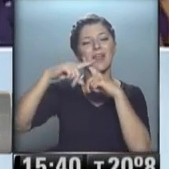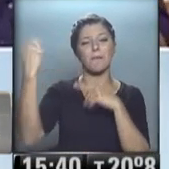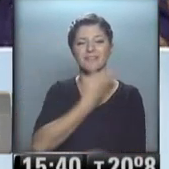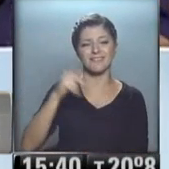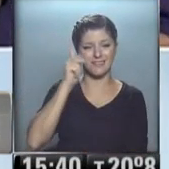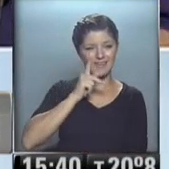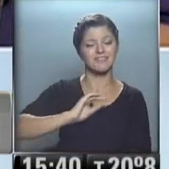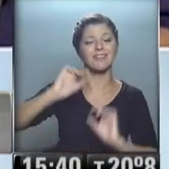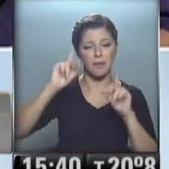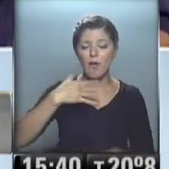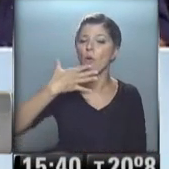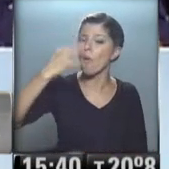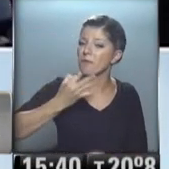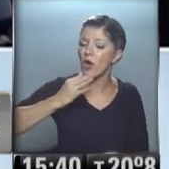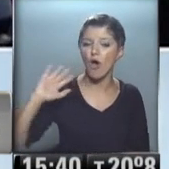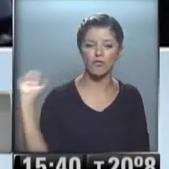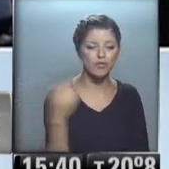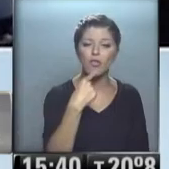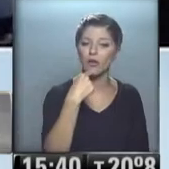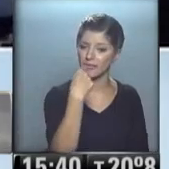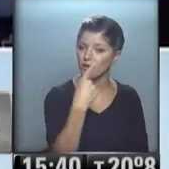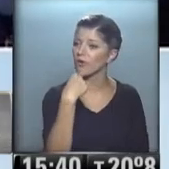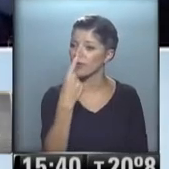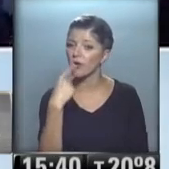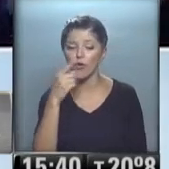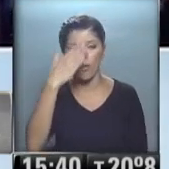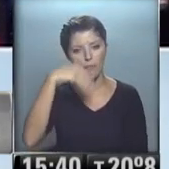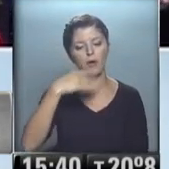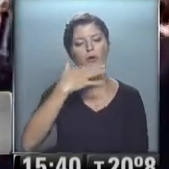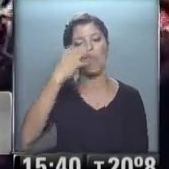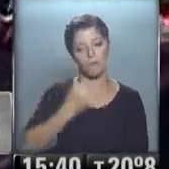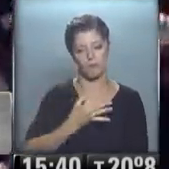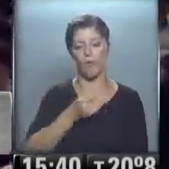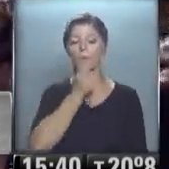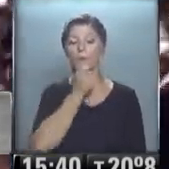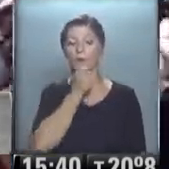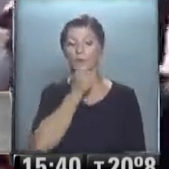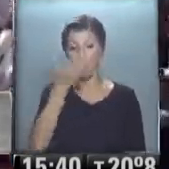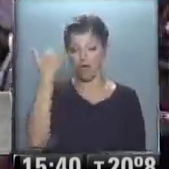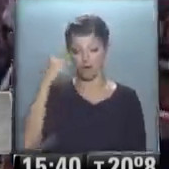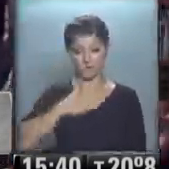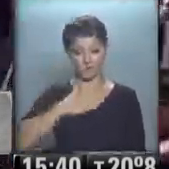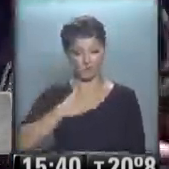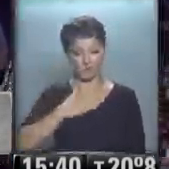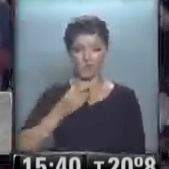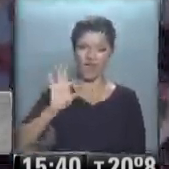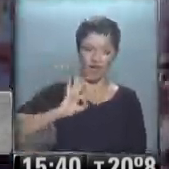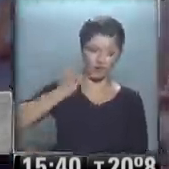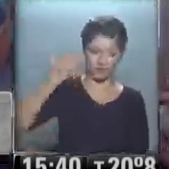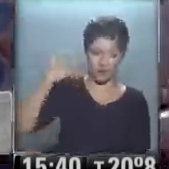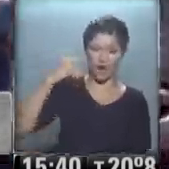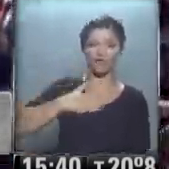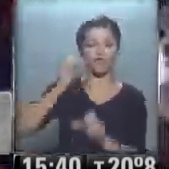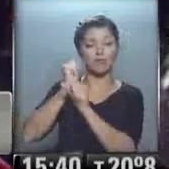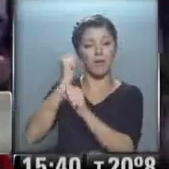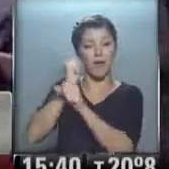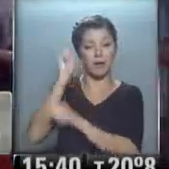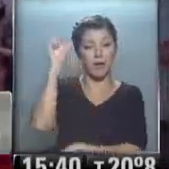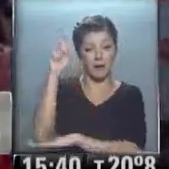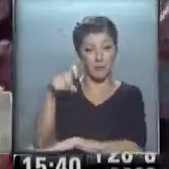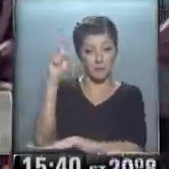Cumplió con todo lo que él habló. Yo, por ejemplo, en ese momento, hace pocos años, trabajaba en el puerto.